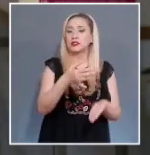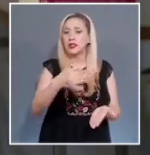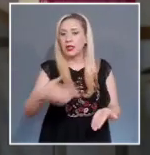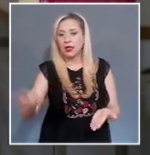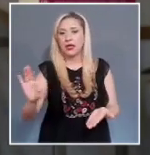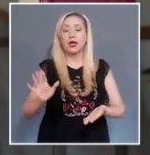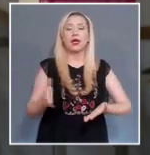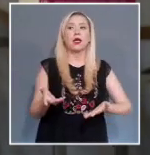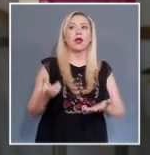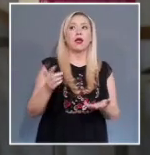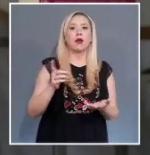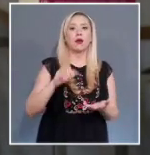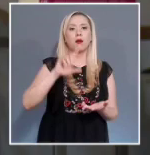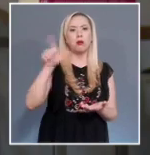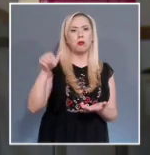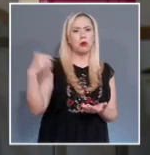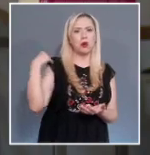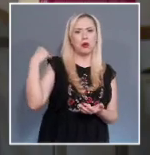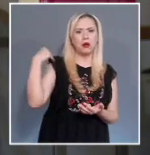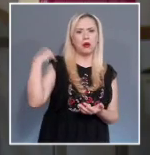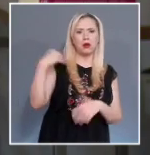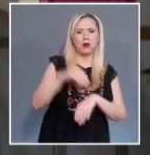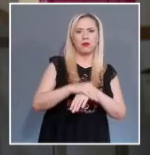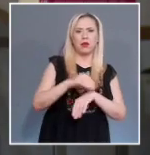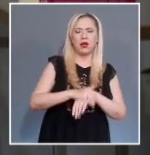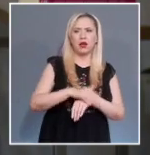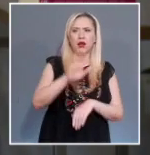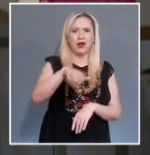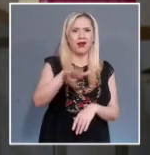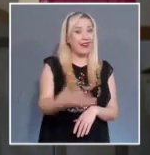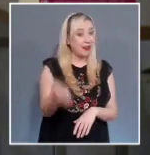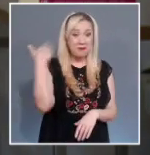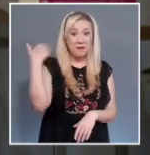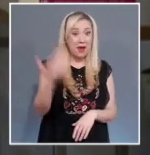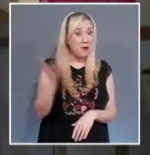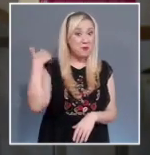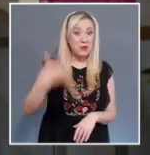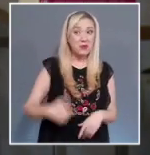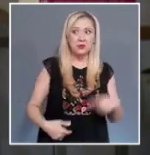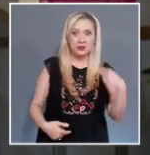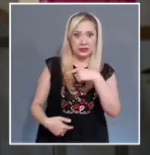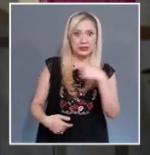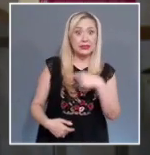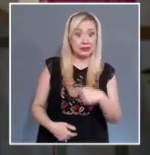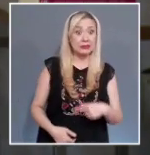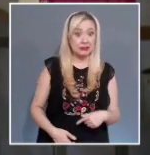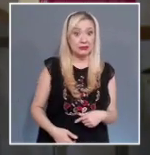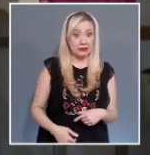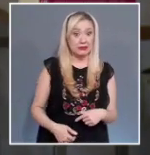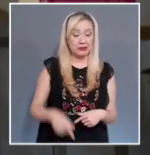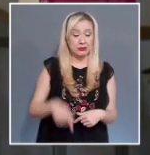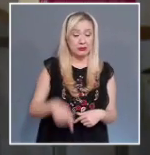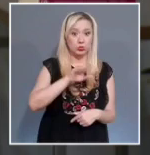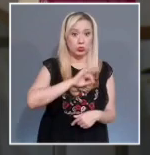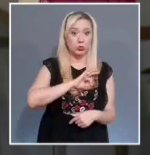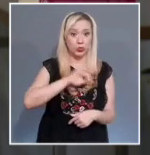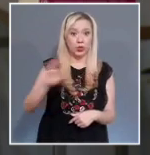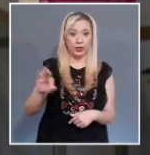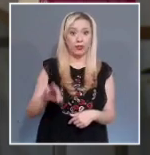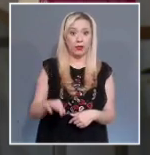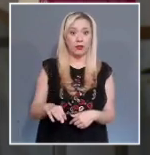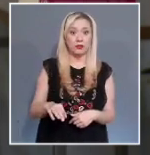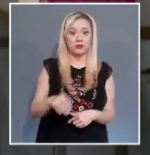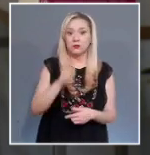contactaron a un área donde se atendía a personas adictas que